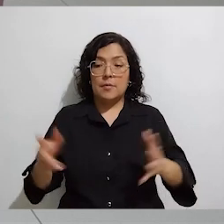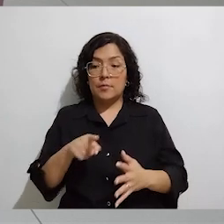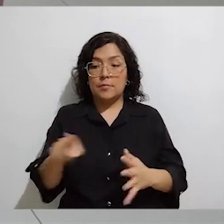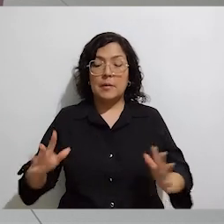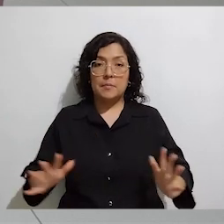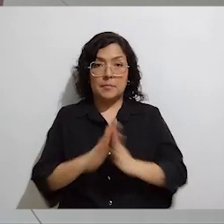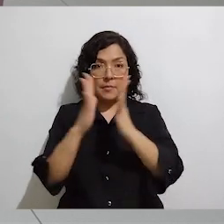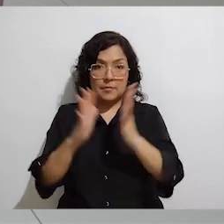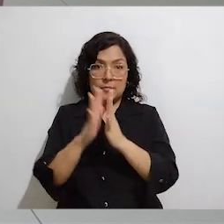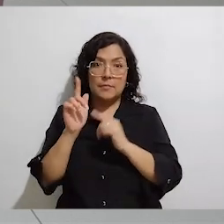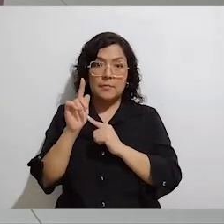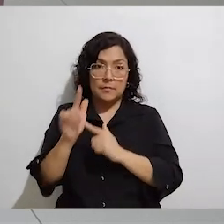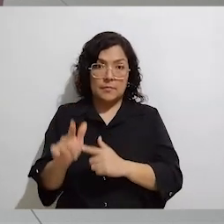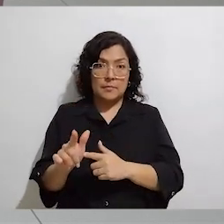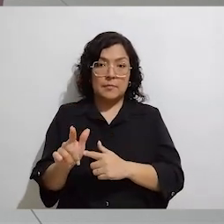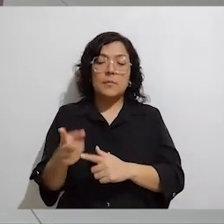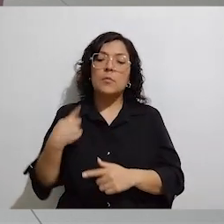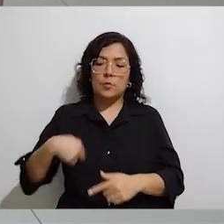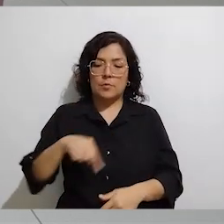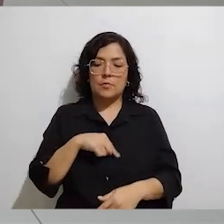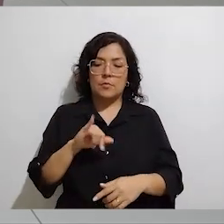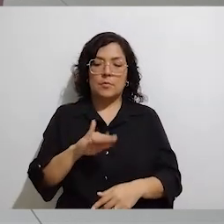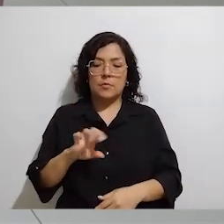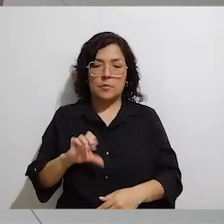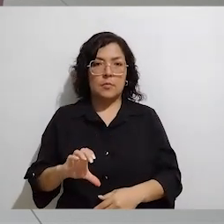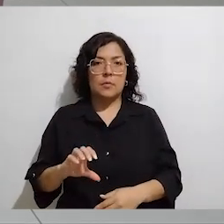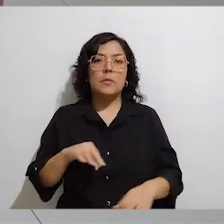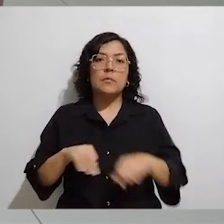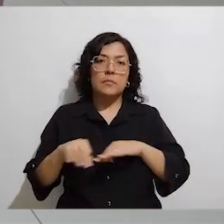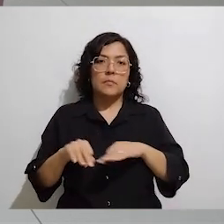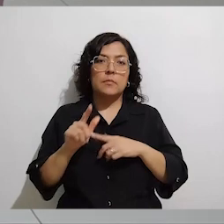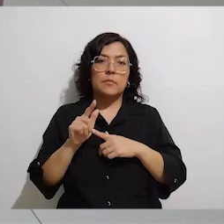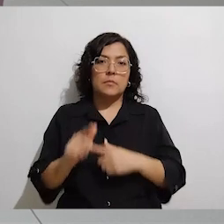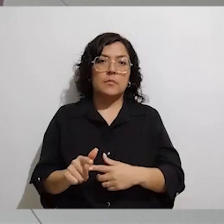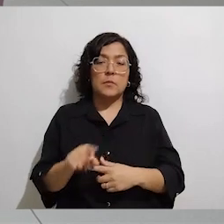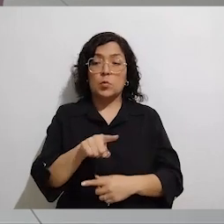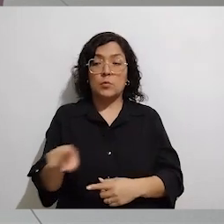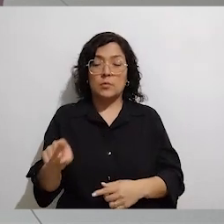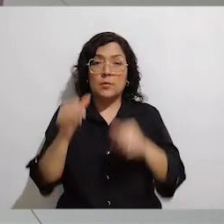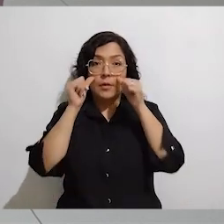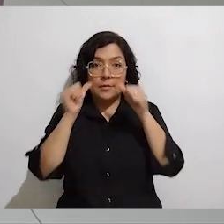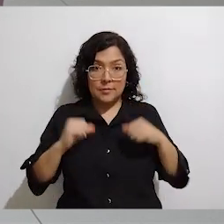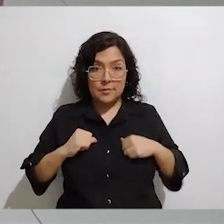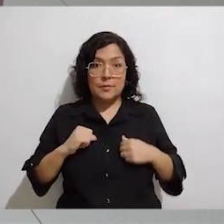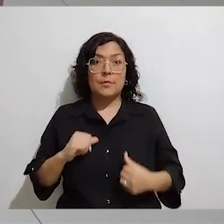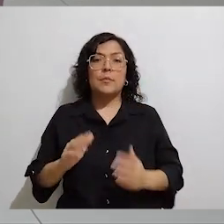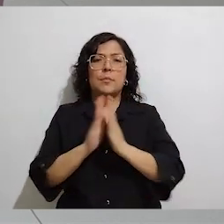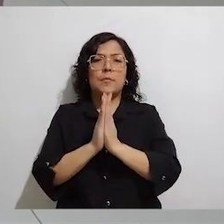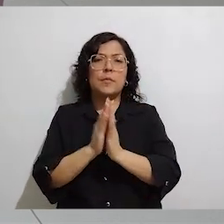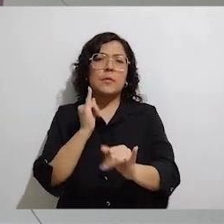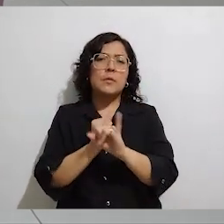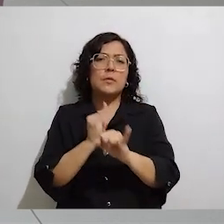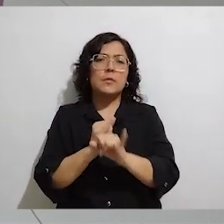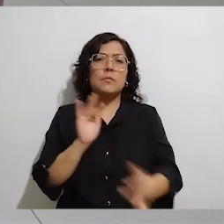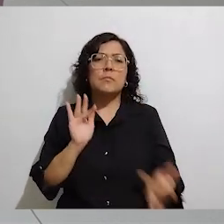con día y en ello estamos trabajando desde el Instituto Electoral de Coahuila. Esténse al pendiente de este programa en la urna y de nuestras redes sociales para